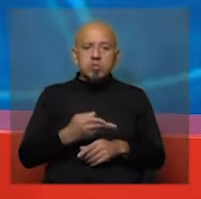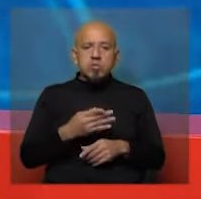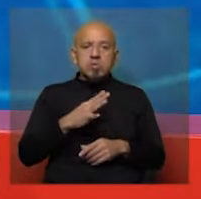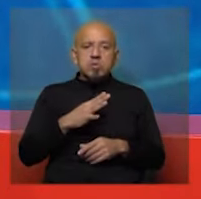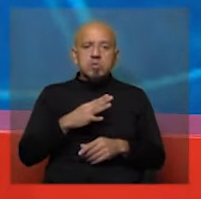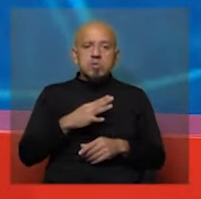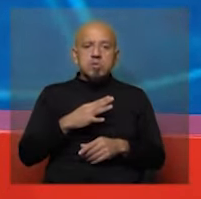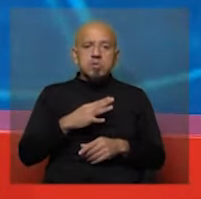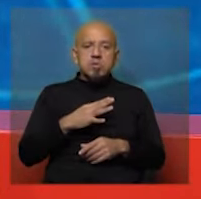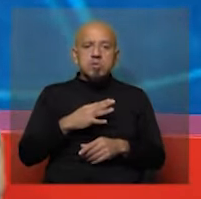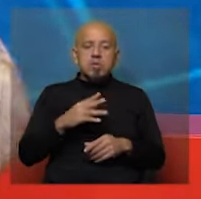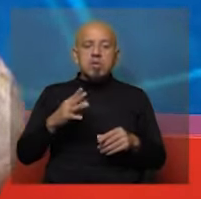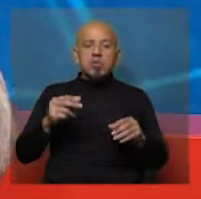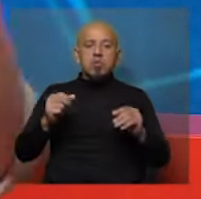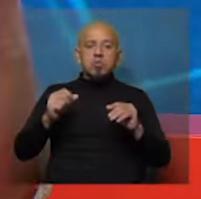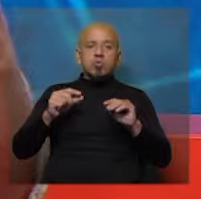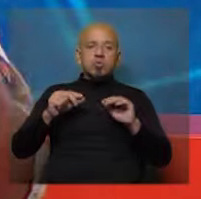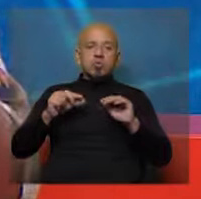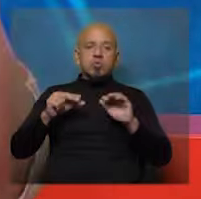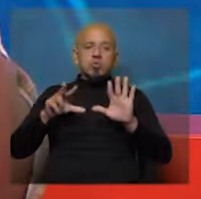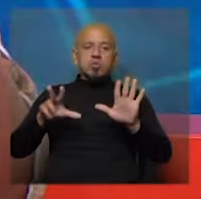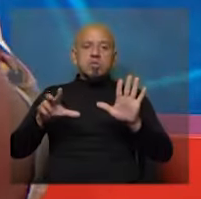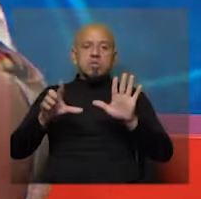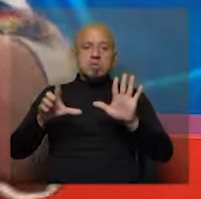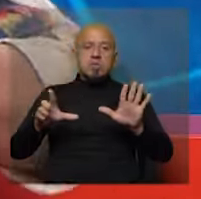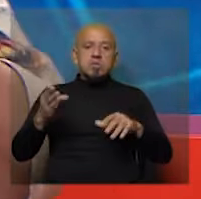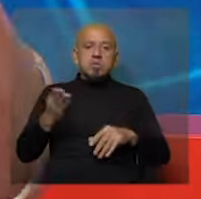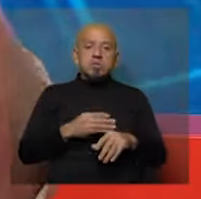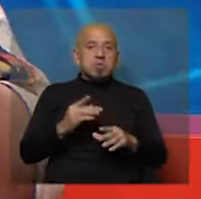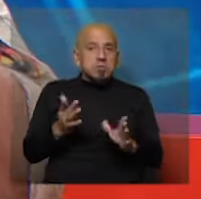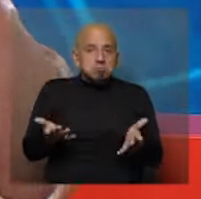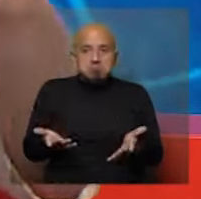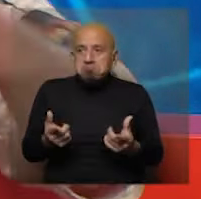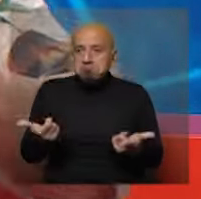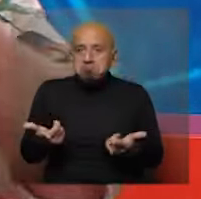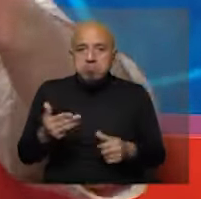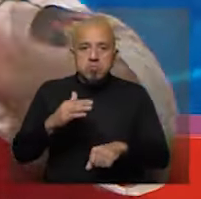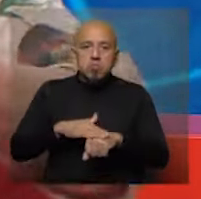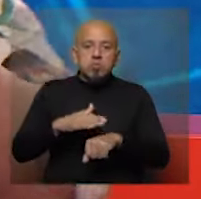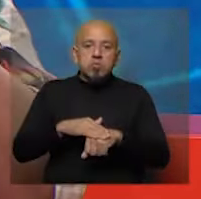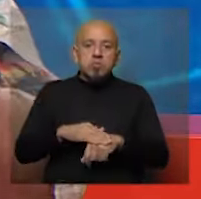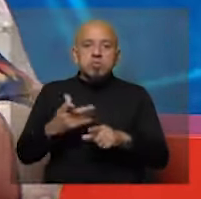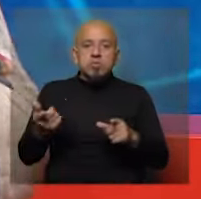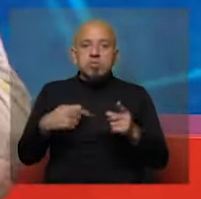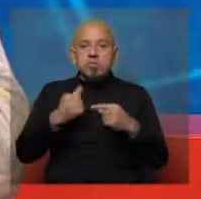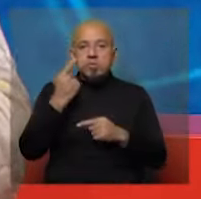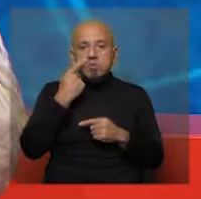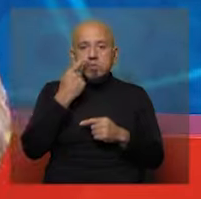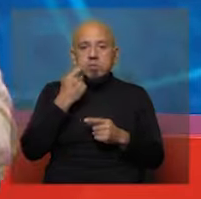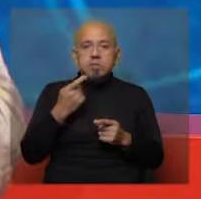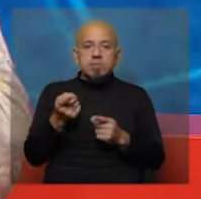un 87 que siguen por la vida como inocentes Porque además el patriarcado y el machismo